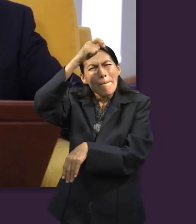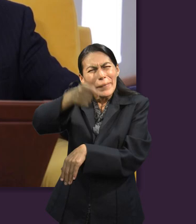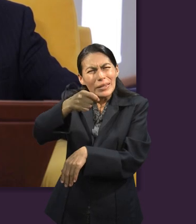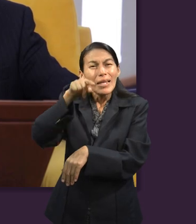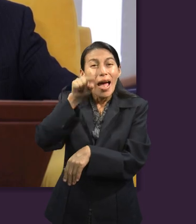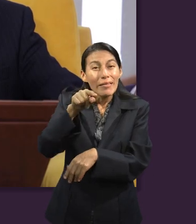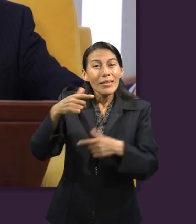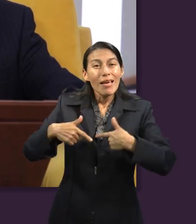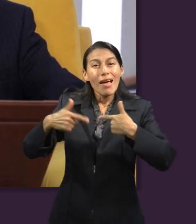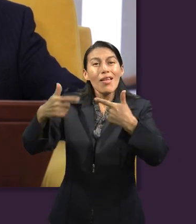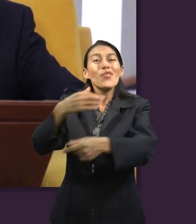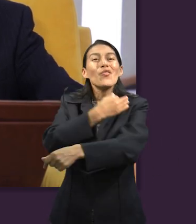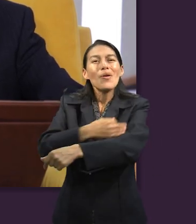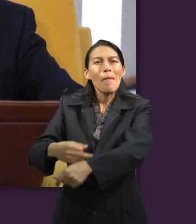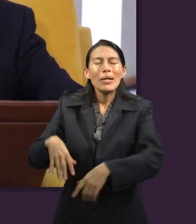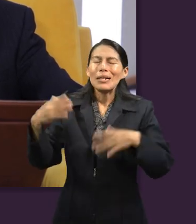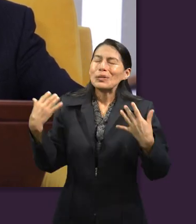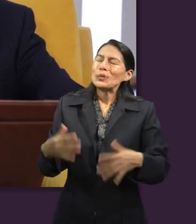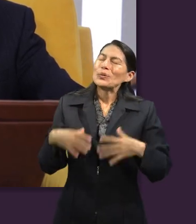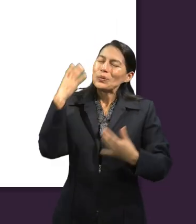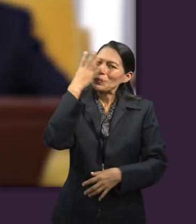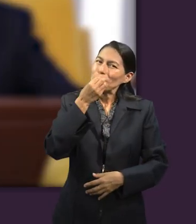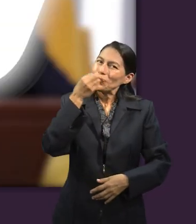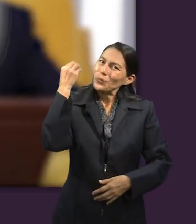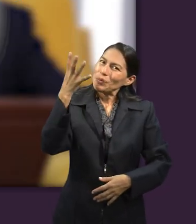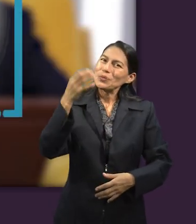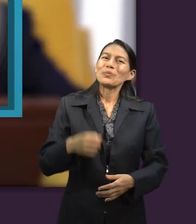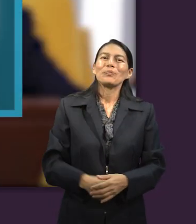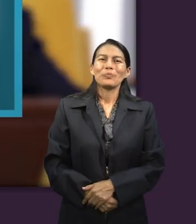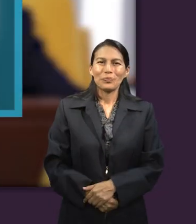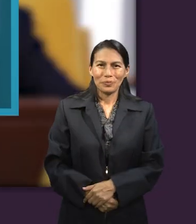a darte a ti ya tus seres humanos